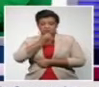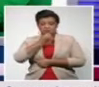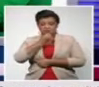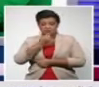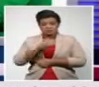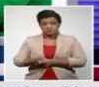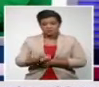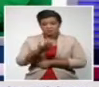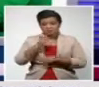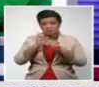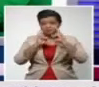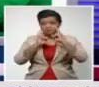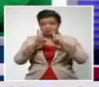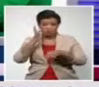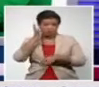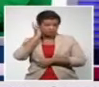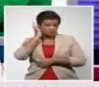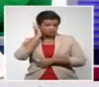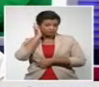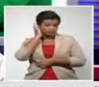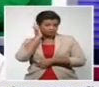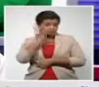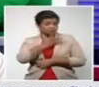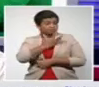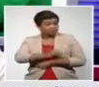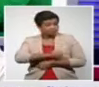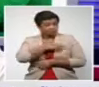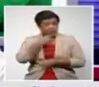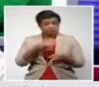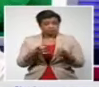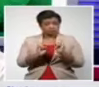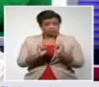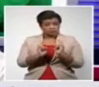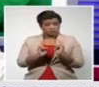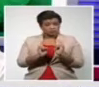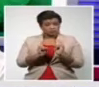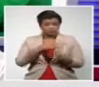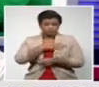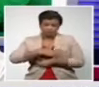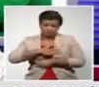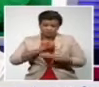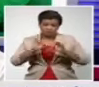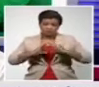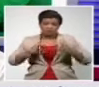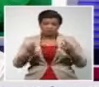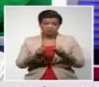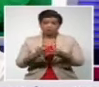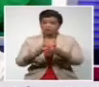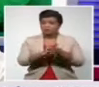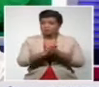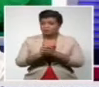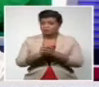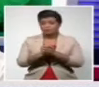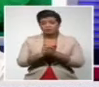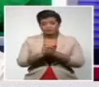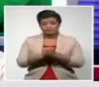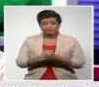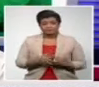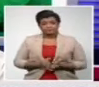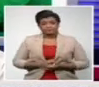se aplicaron. Lamentamos mucho este fallecimiento y damos las condolencias a sus familiares y amistades.